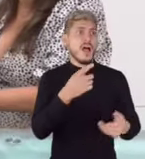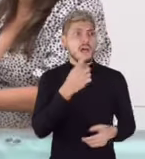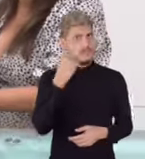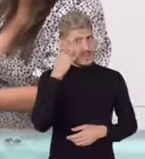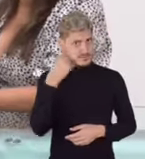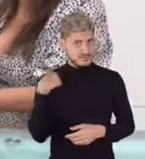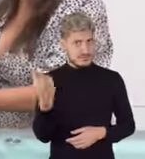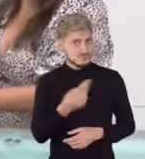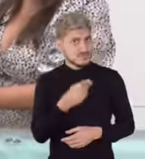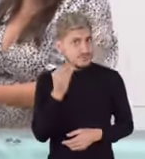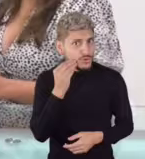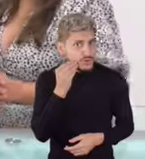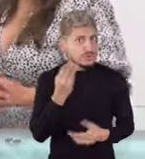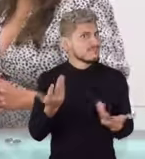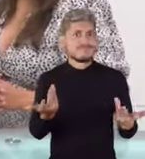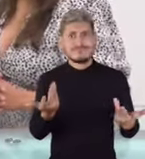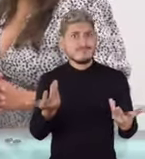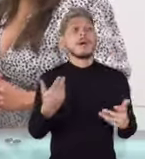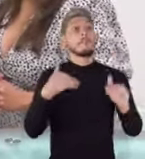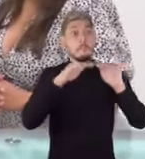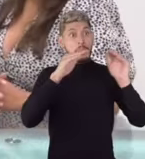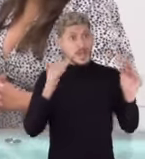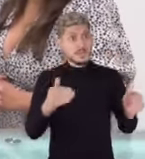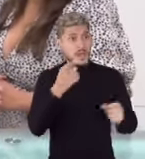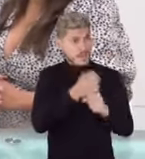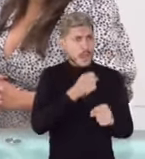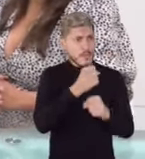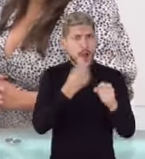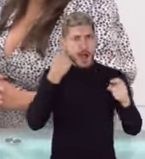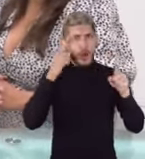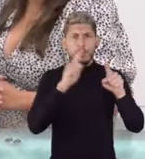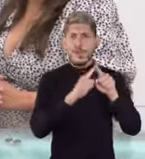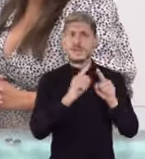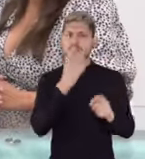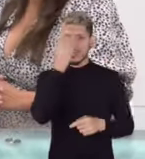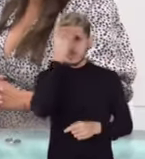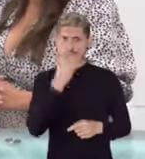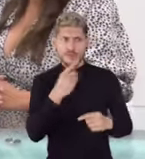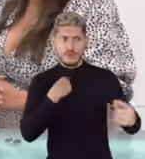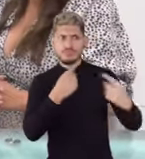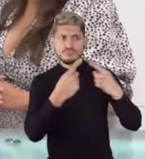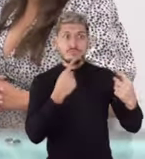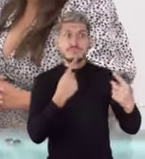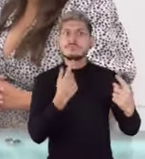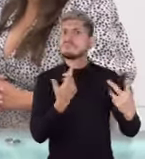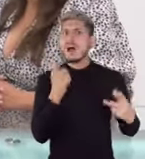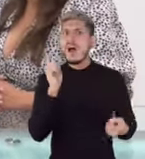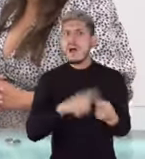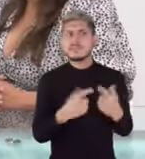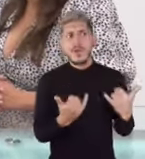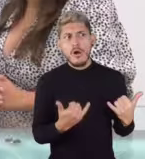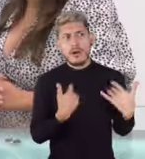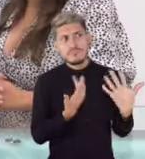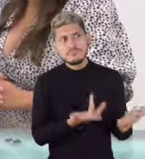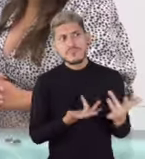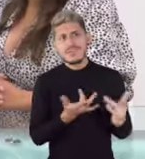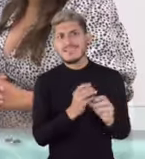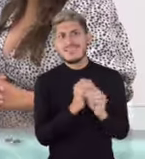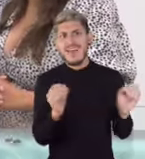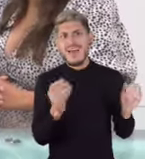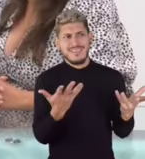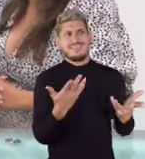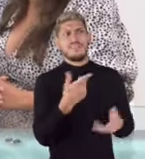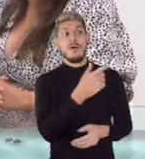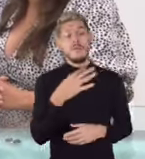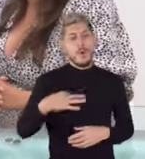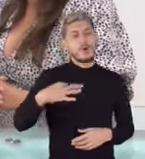Nos hablaron de unas mesas de trabajo en las que supuestamente se iba a tomar decisiones, no lo han hecho, hasta ahora no existe esta voluntad